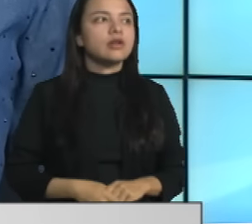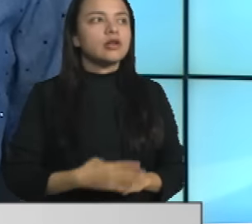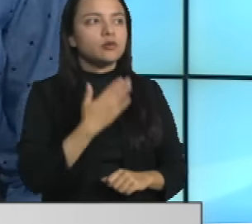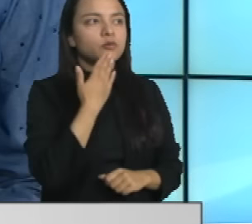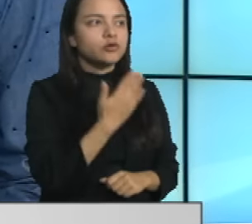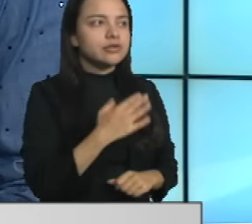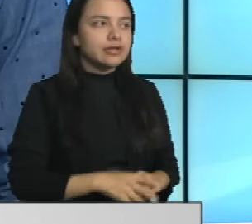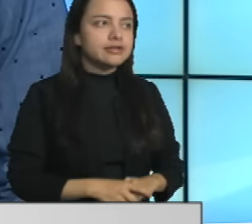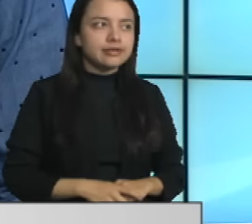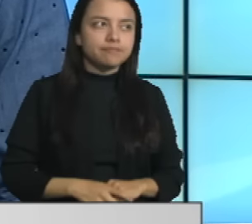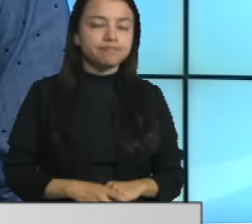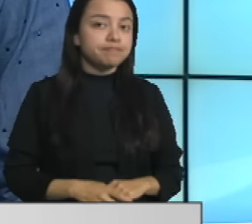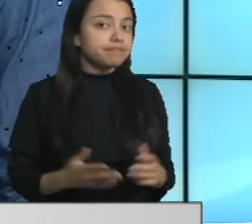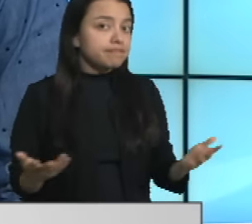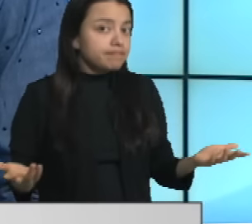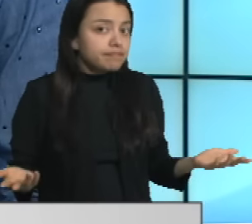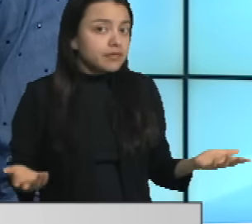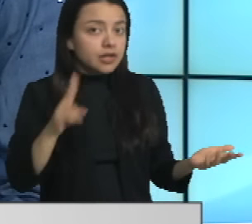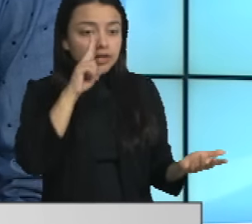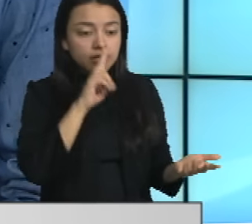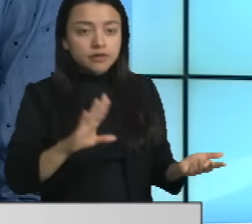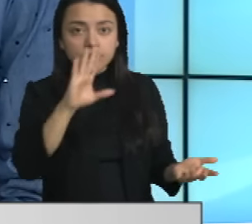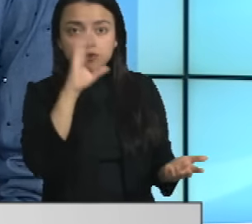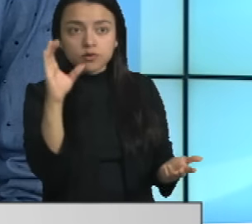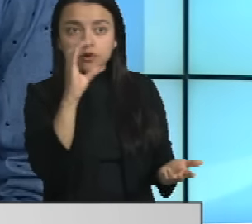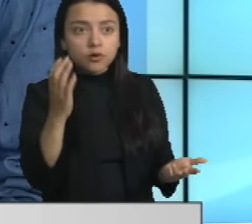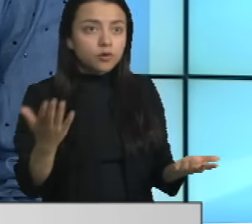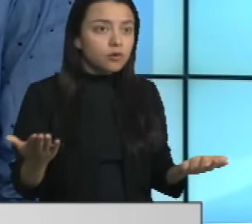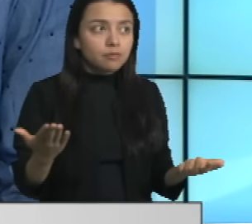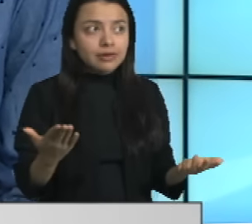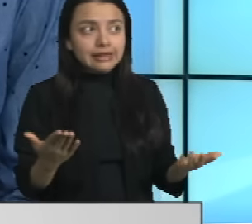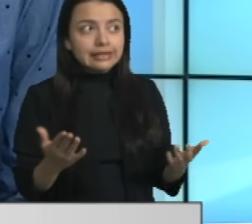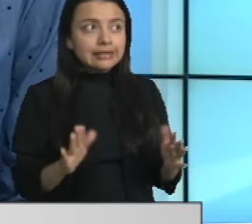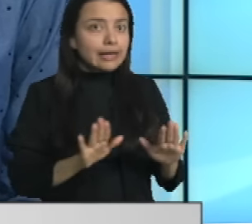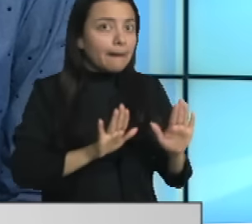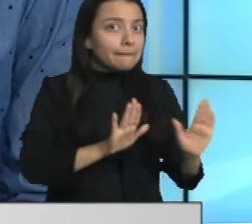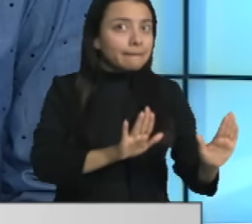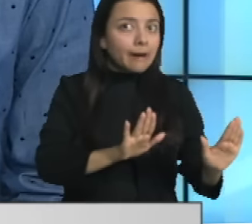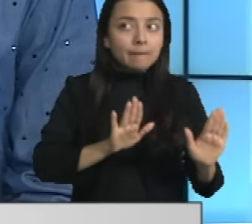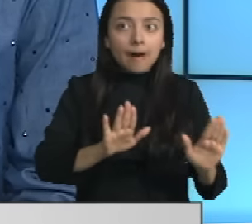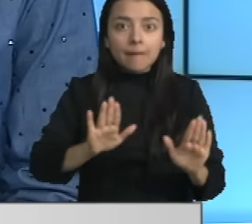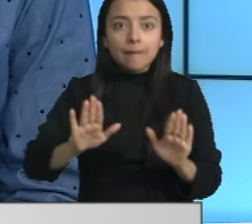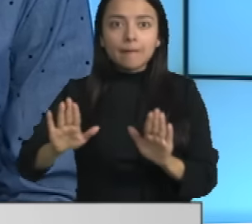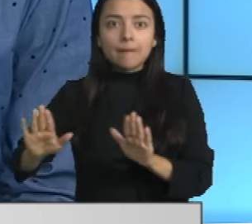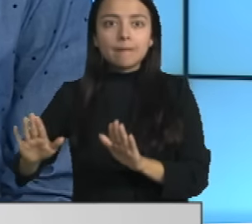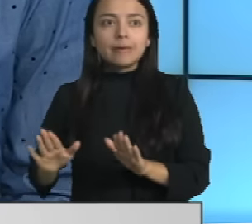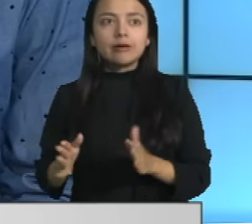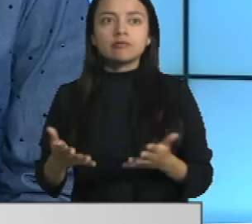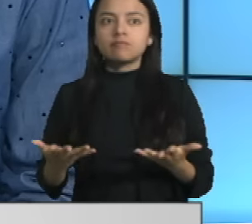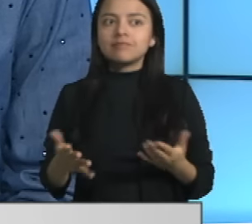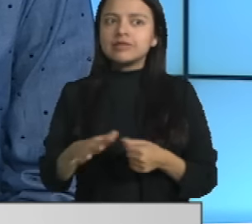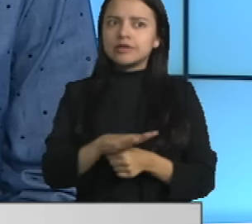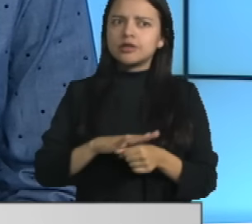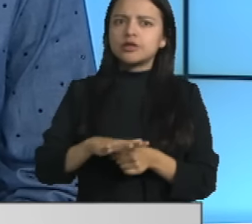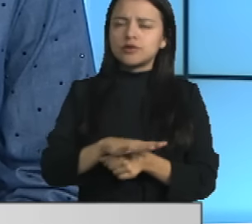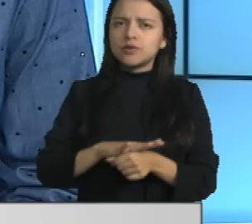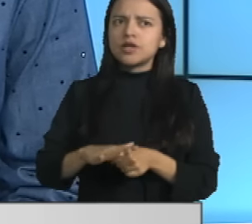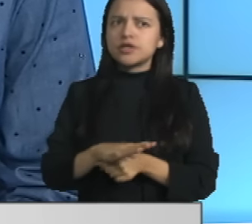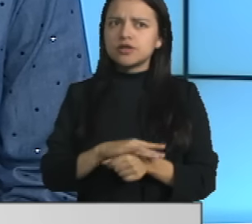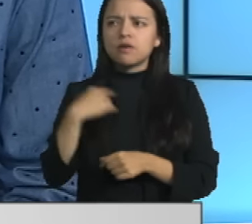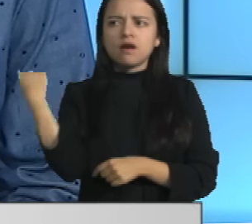gracias. Y el país enfrenta una parálisis significativa debido al paro convocado por diversos gremios. La situación ha llevado a una